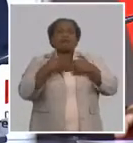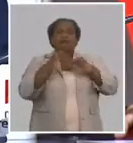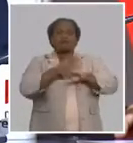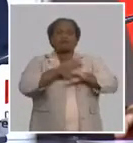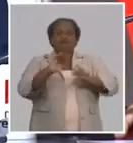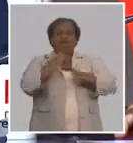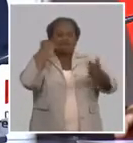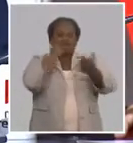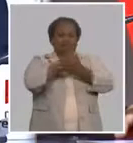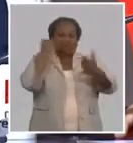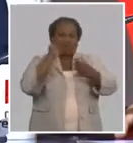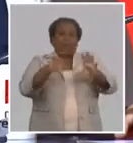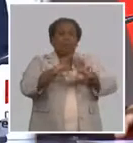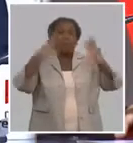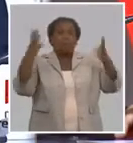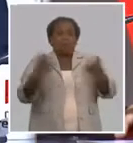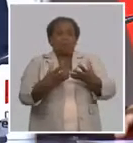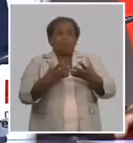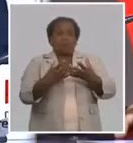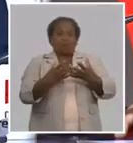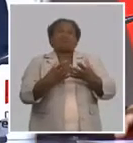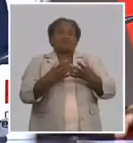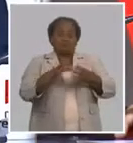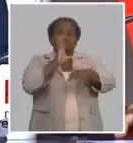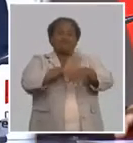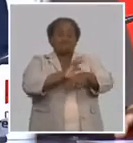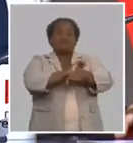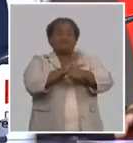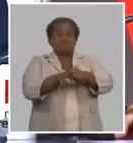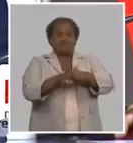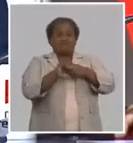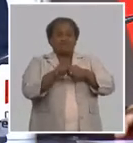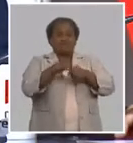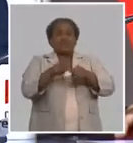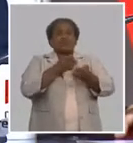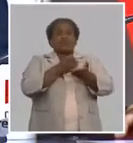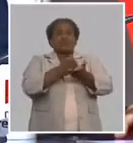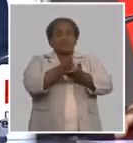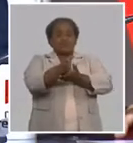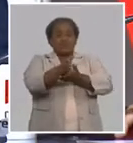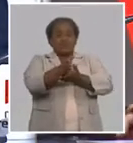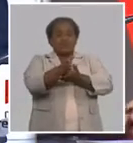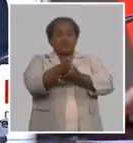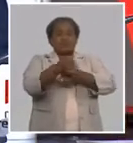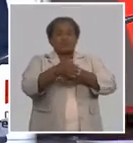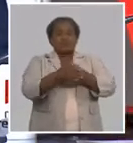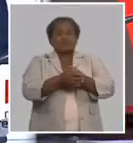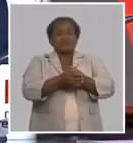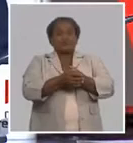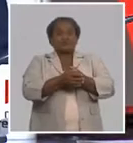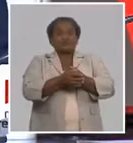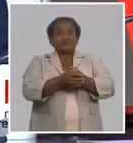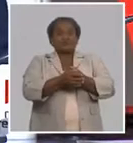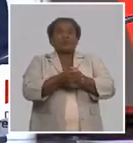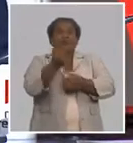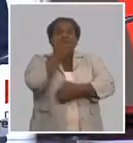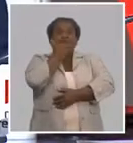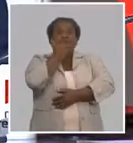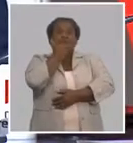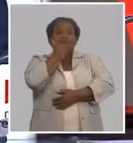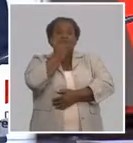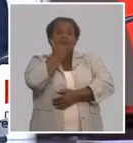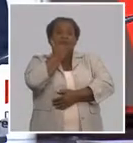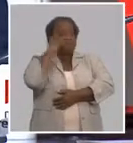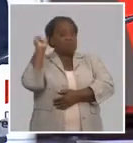con carácter mundial esta pandemia y que seguía haciendo daño